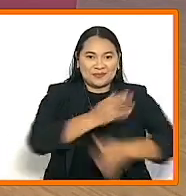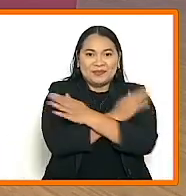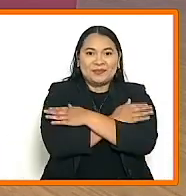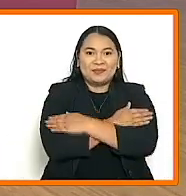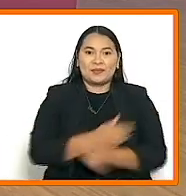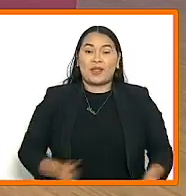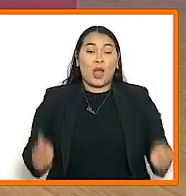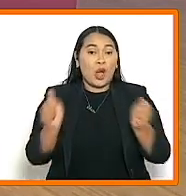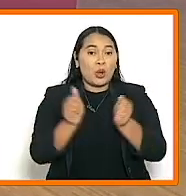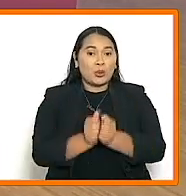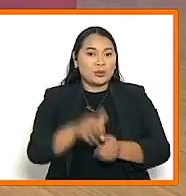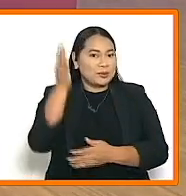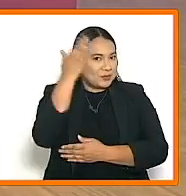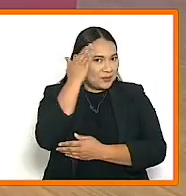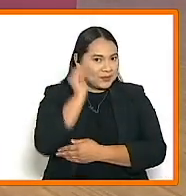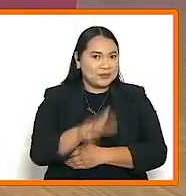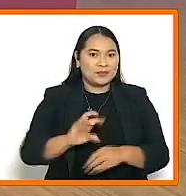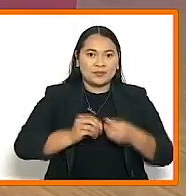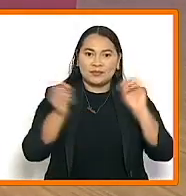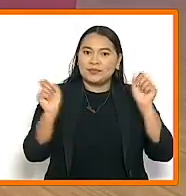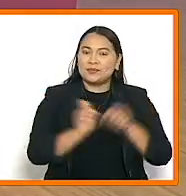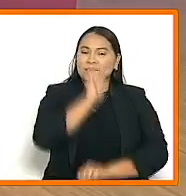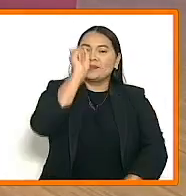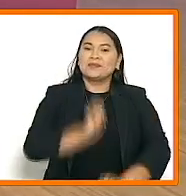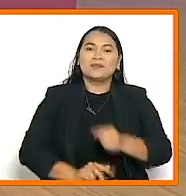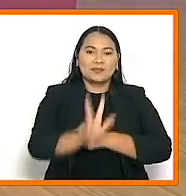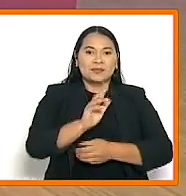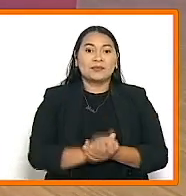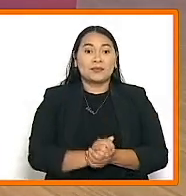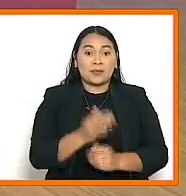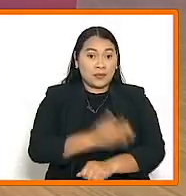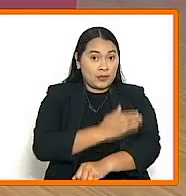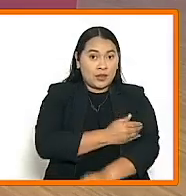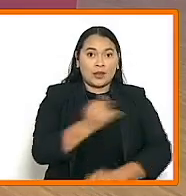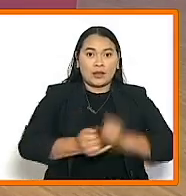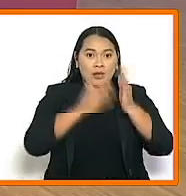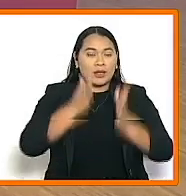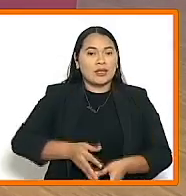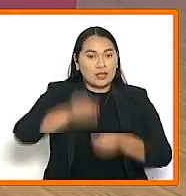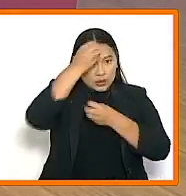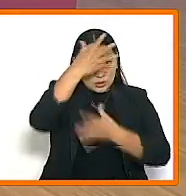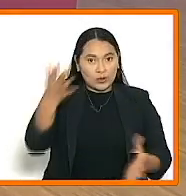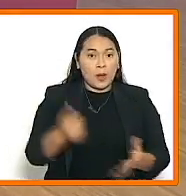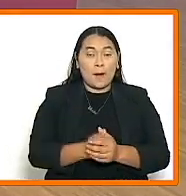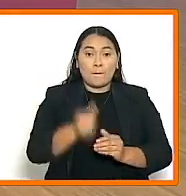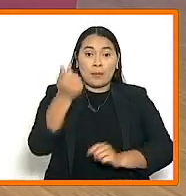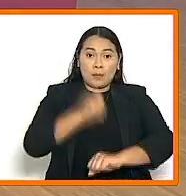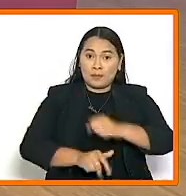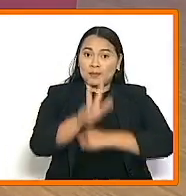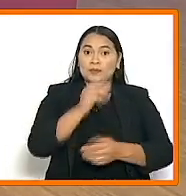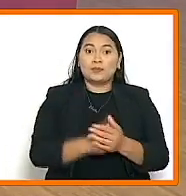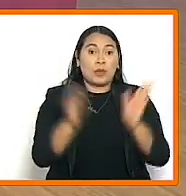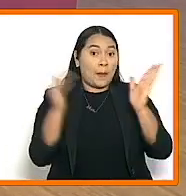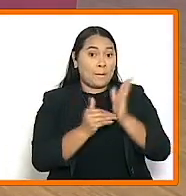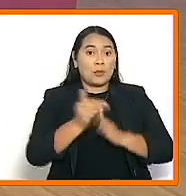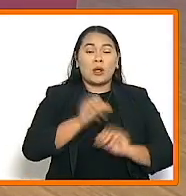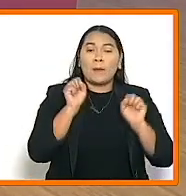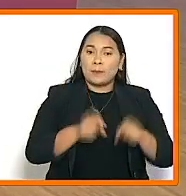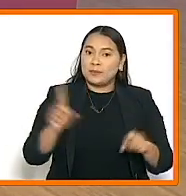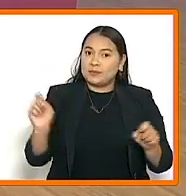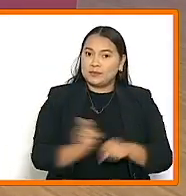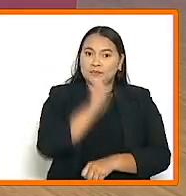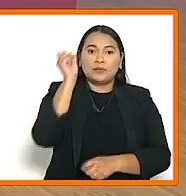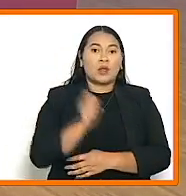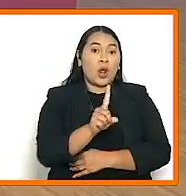Acompáñame a conocer tus tres números ganadores en pega tres pero antes Te quiero comentar que con pega tres millonario puedes ganar hasta un millón de lempiras